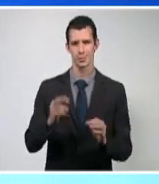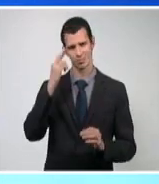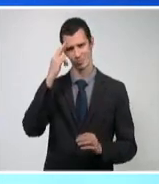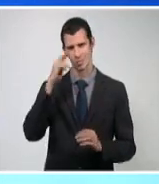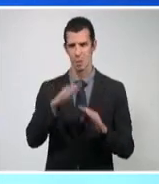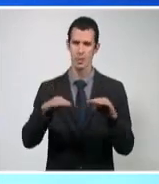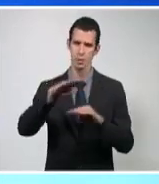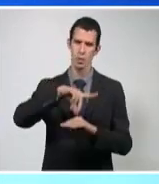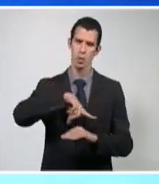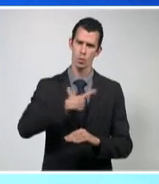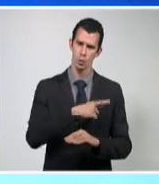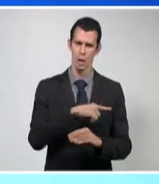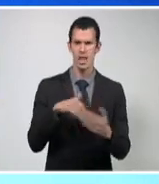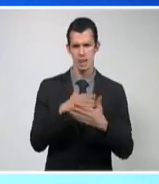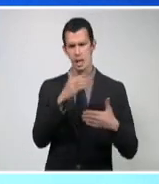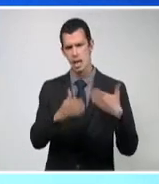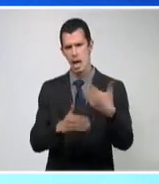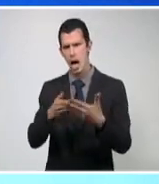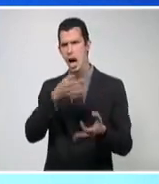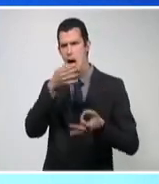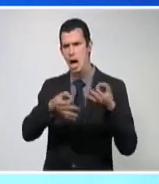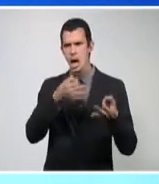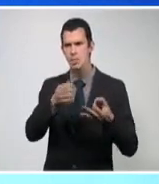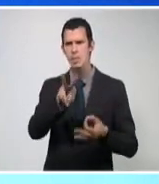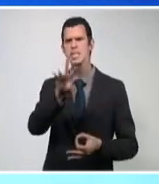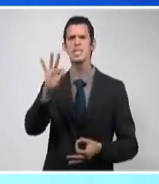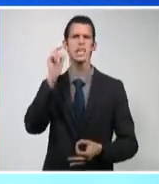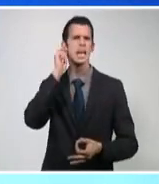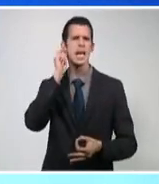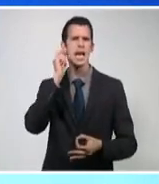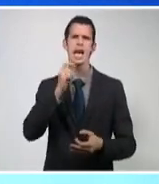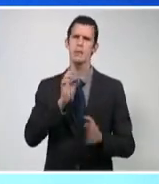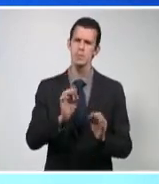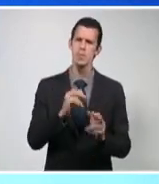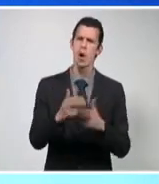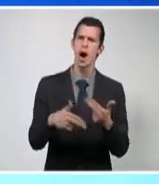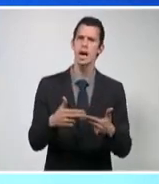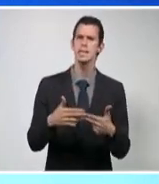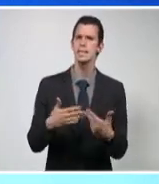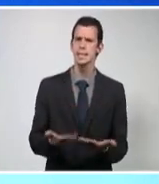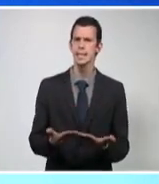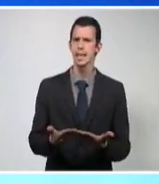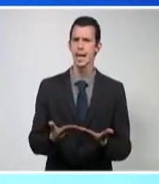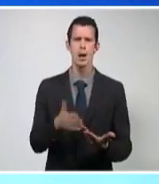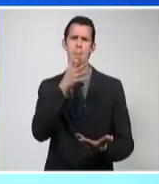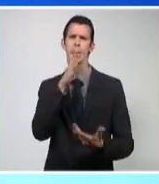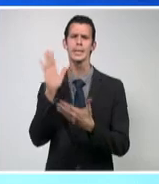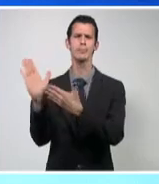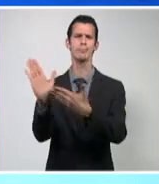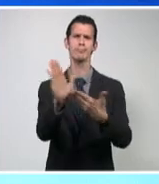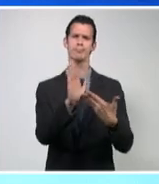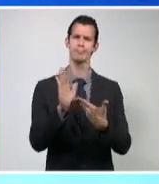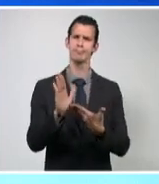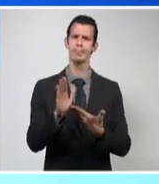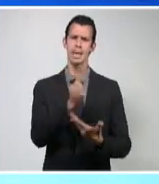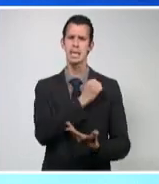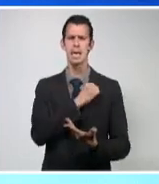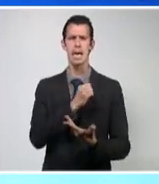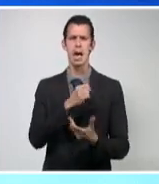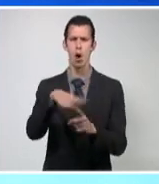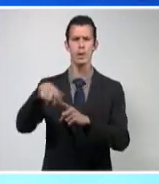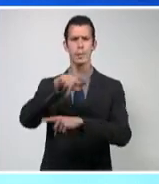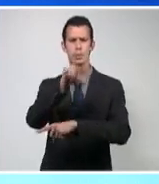de Cultura el 27 de enero fue un show mediático. Hoy les traigo un grupo de elementos para que juzguemos